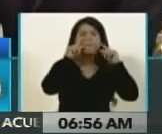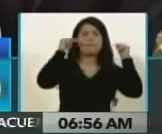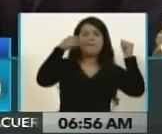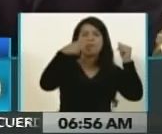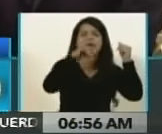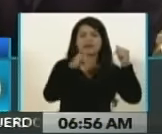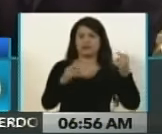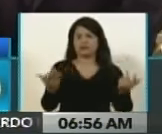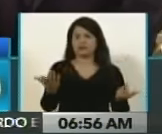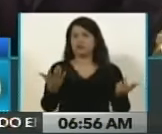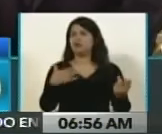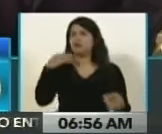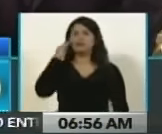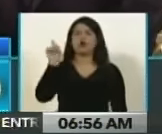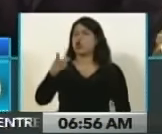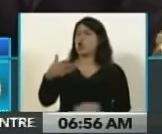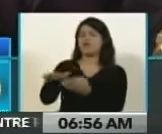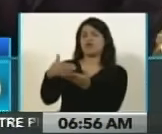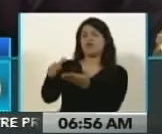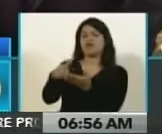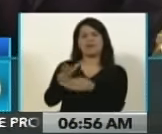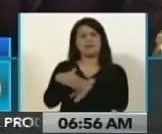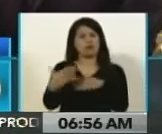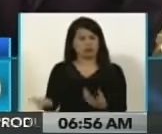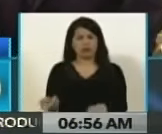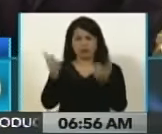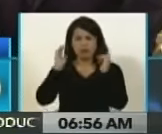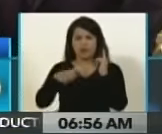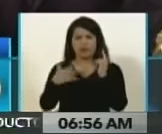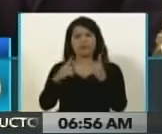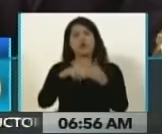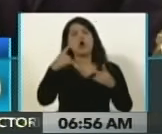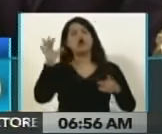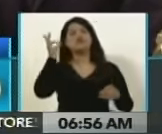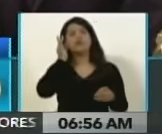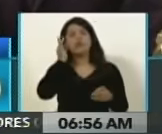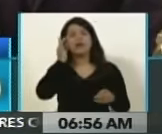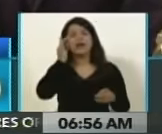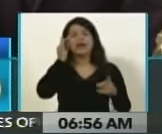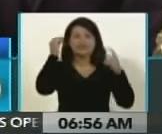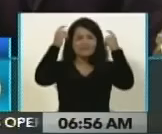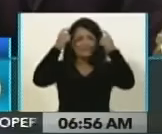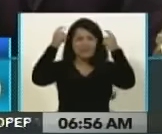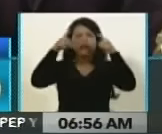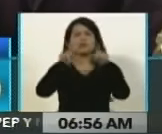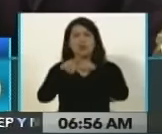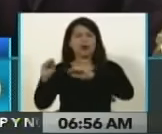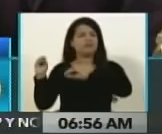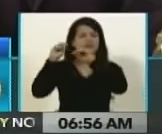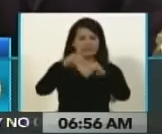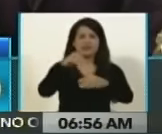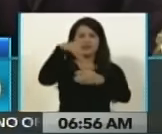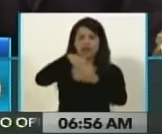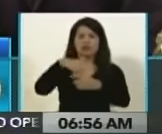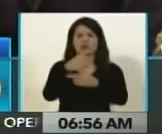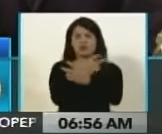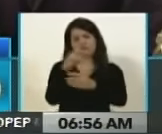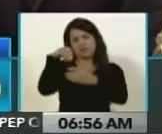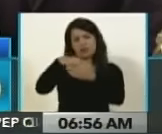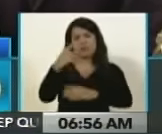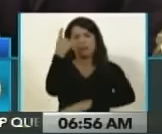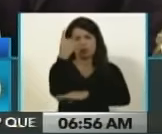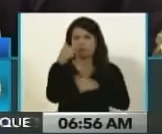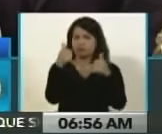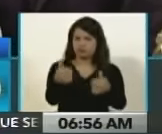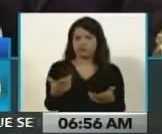en el Panteón Nacional? Igualmente Juana la Avanzadora. Es decir, todos estos líderes que se han